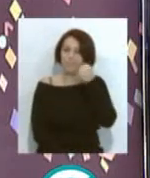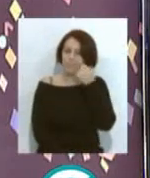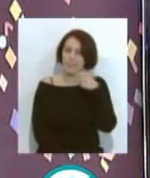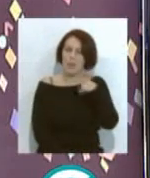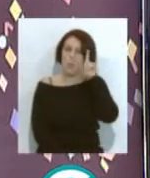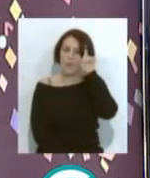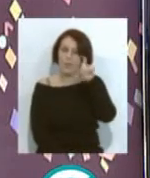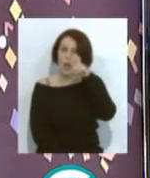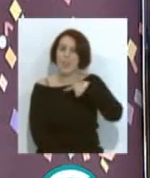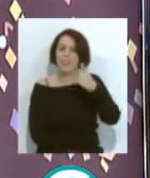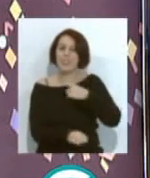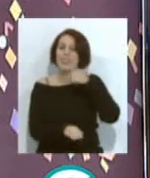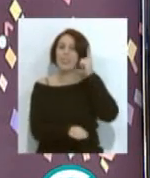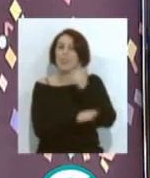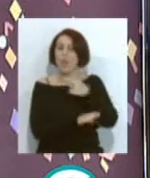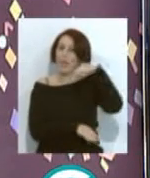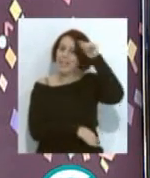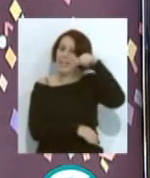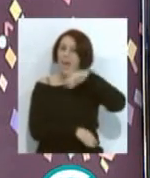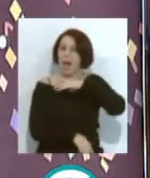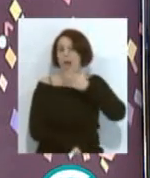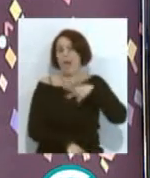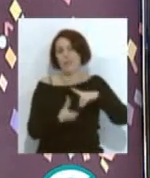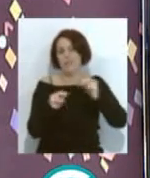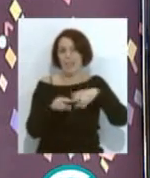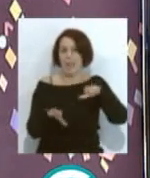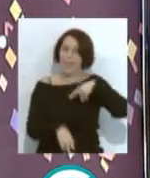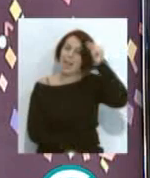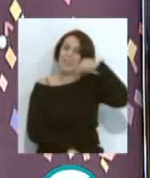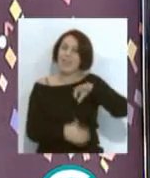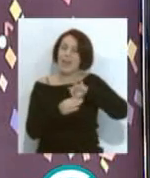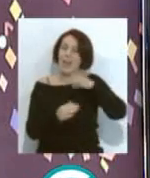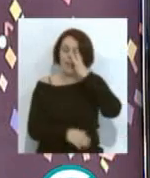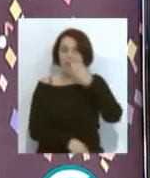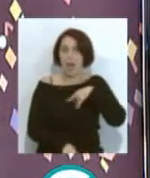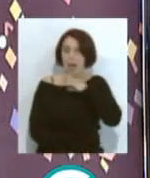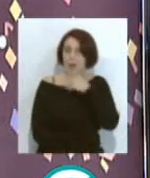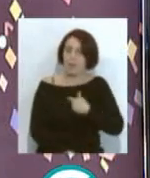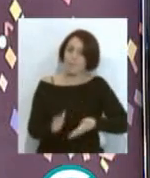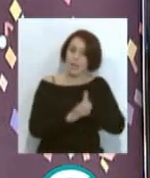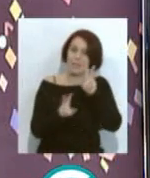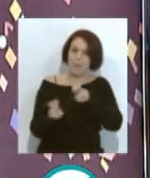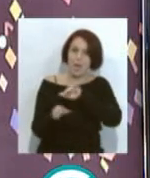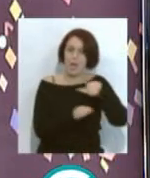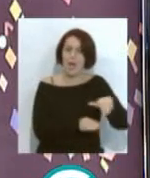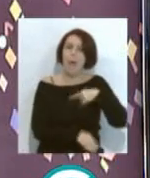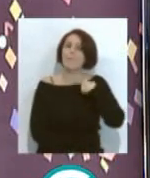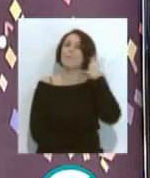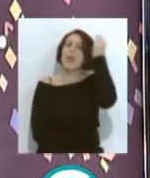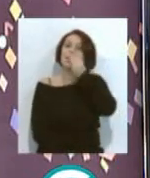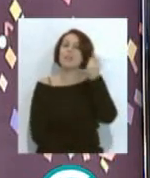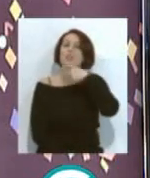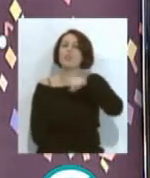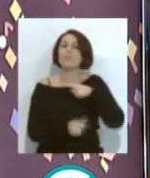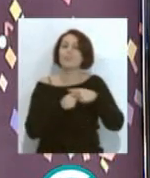del profesor, del director de la cátedra de la Universidad de Cádiz, Cátedra del Carnaval. Y vamos también a otros asuntos. ¿Qué les parece ahora que